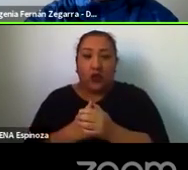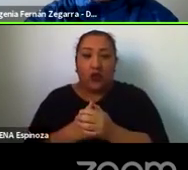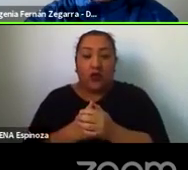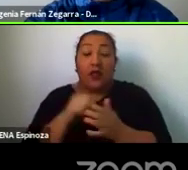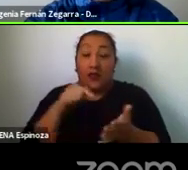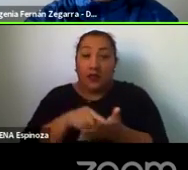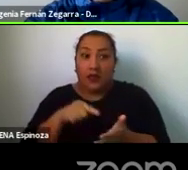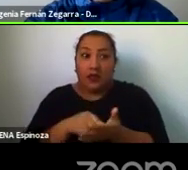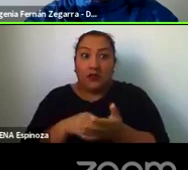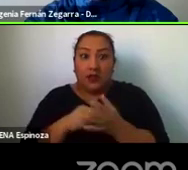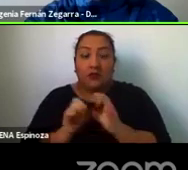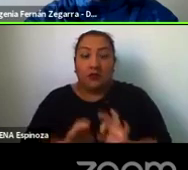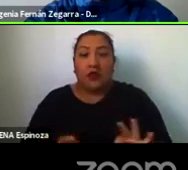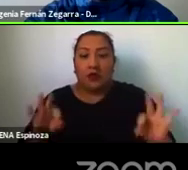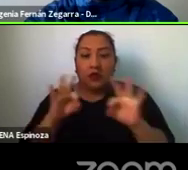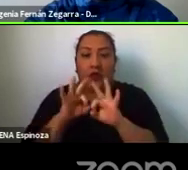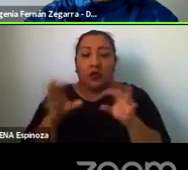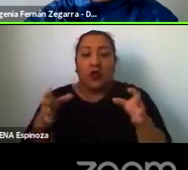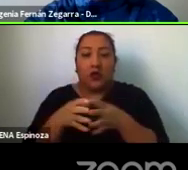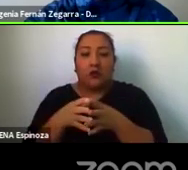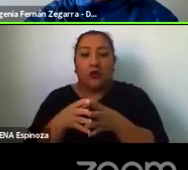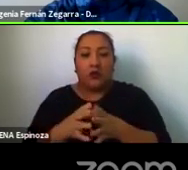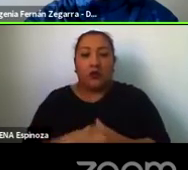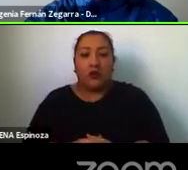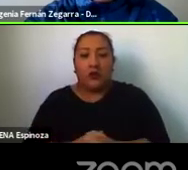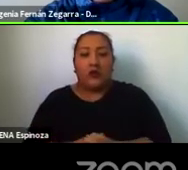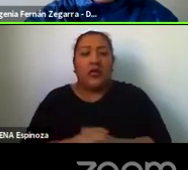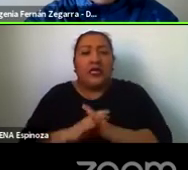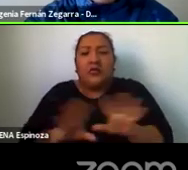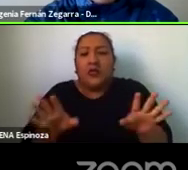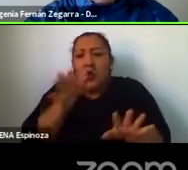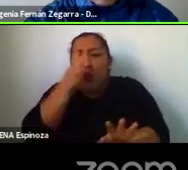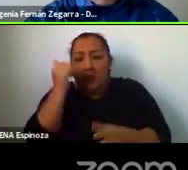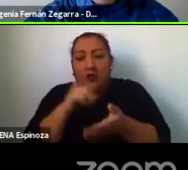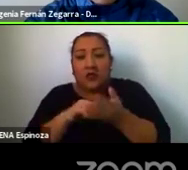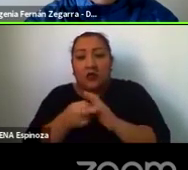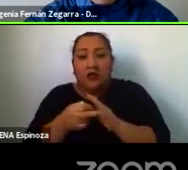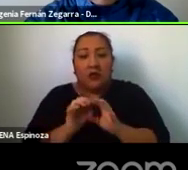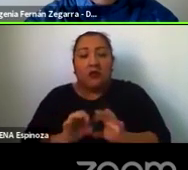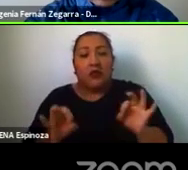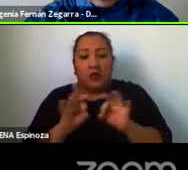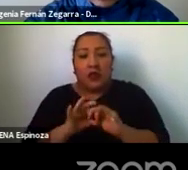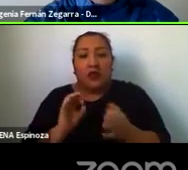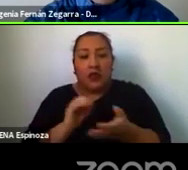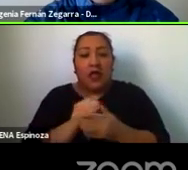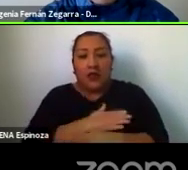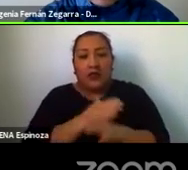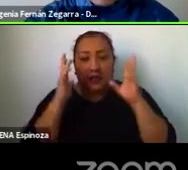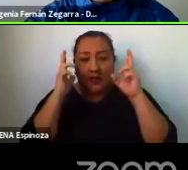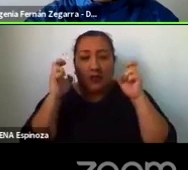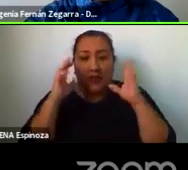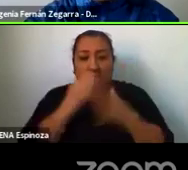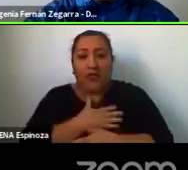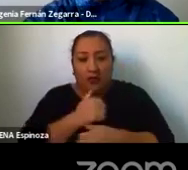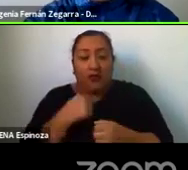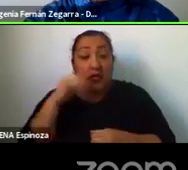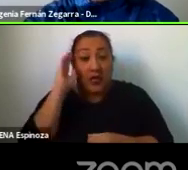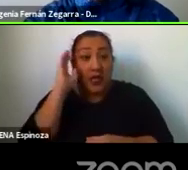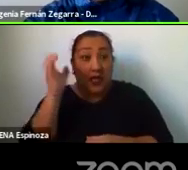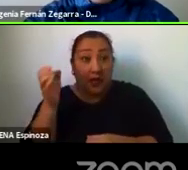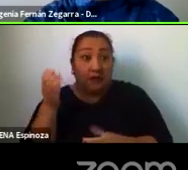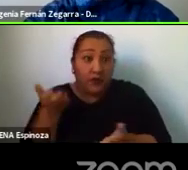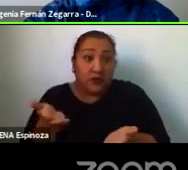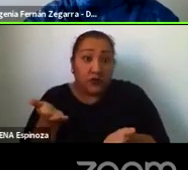este importante sector sin dejar de tener en cuenta los determinantes de salud. Entonces, creemos que